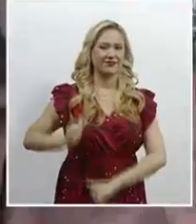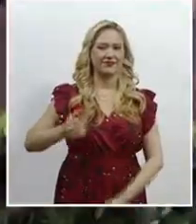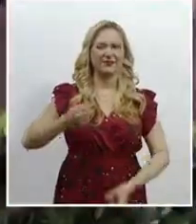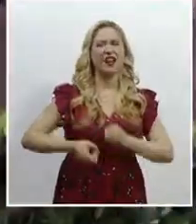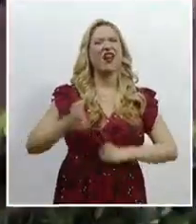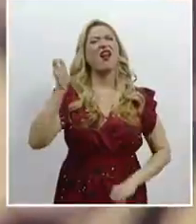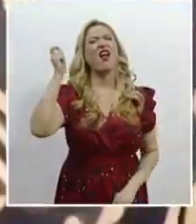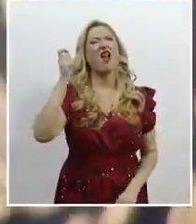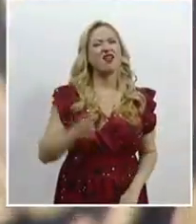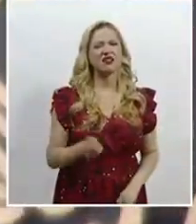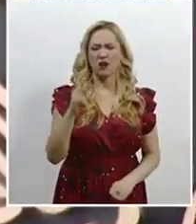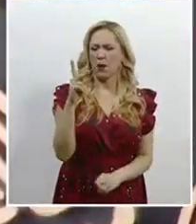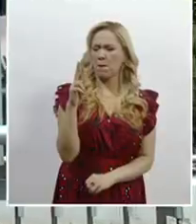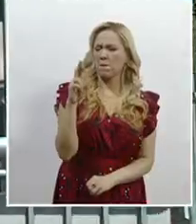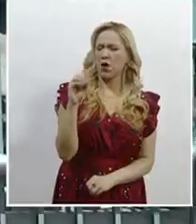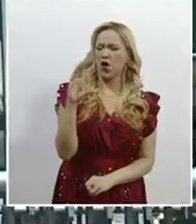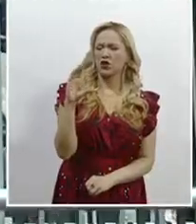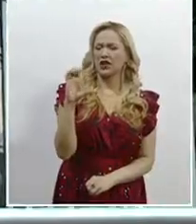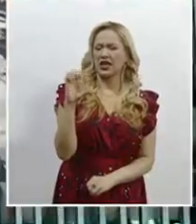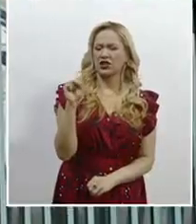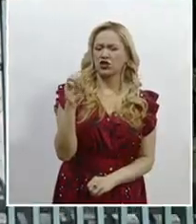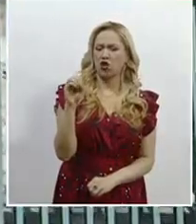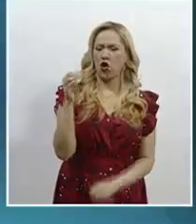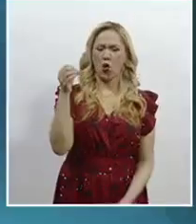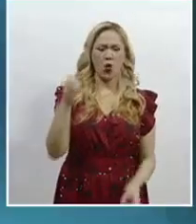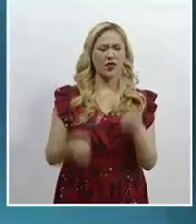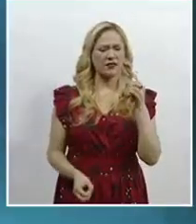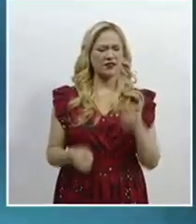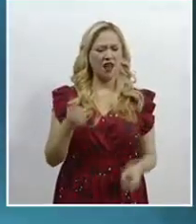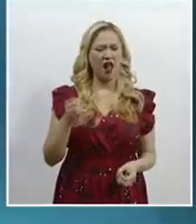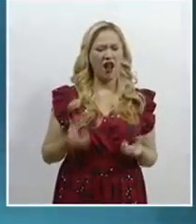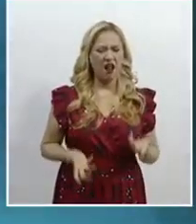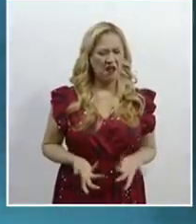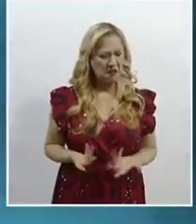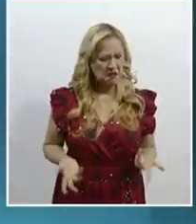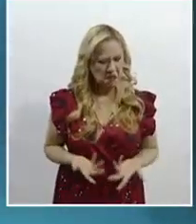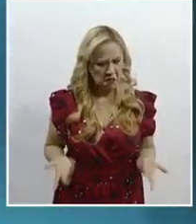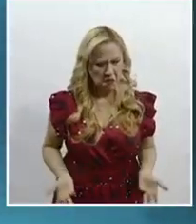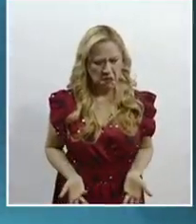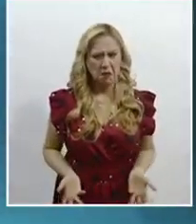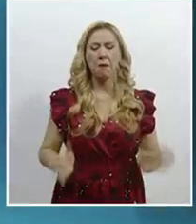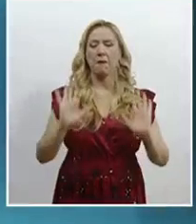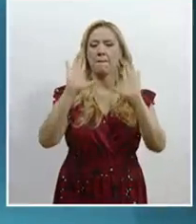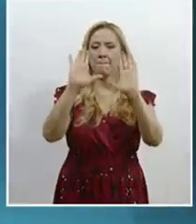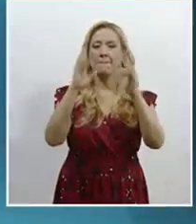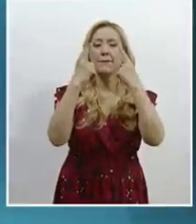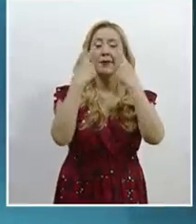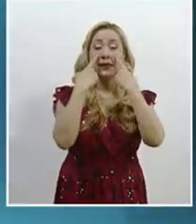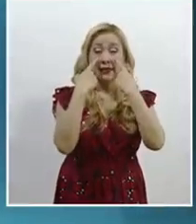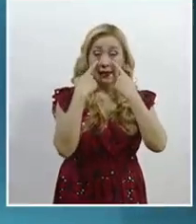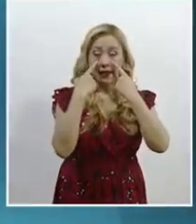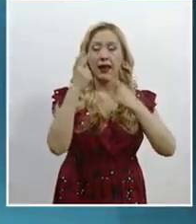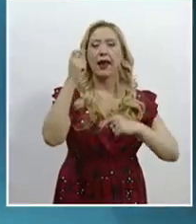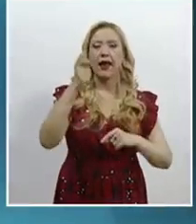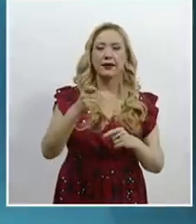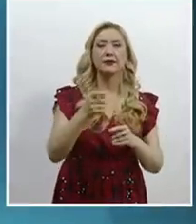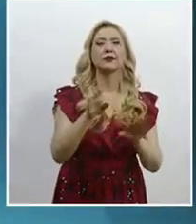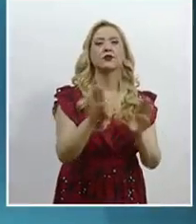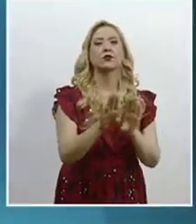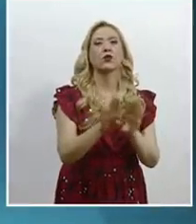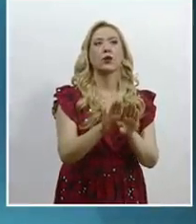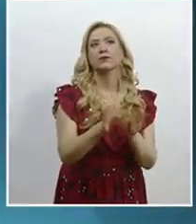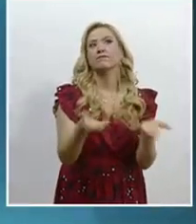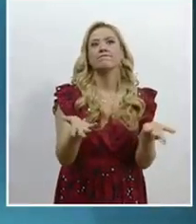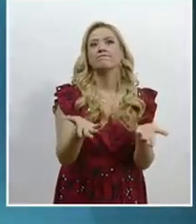proceso judicial. Señaló que por definición es una secuencia o serie de actos que se desenvuelven progresivamente para resolver un